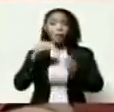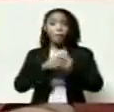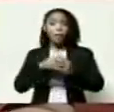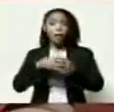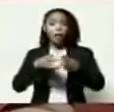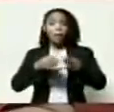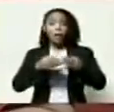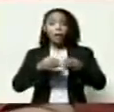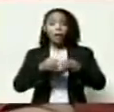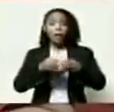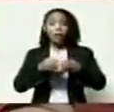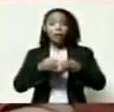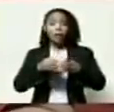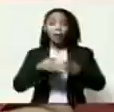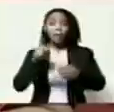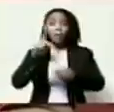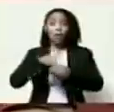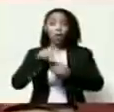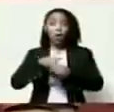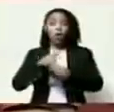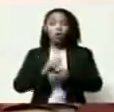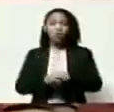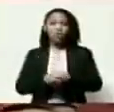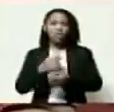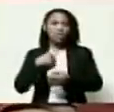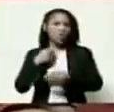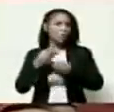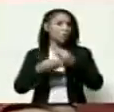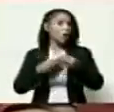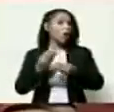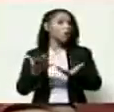petróleo. ¿Y cómo hago?